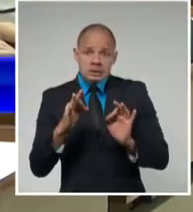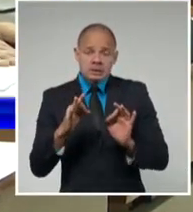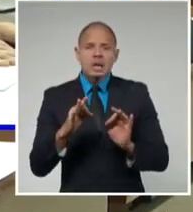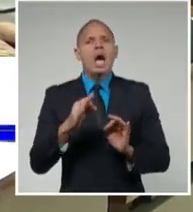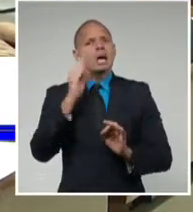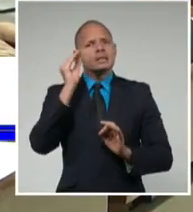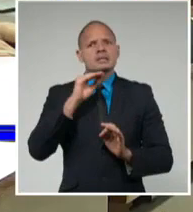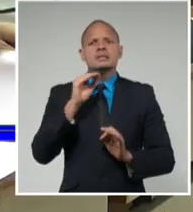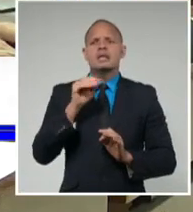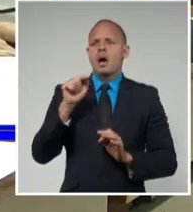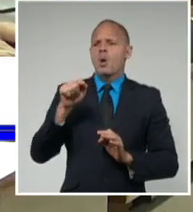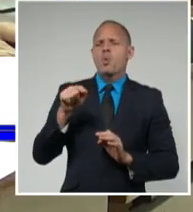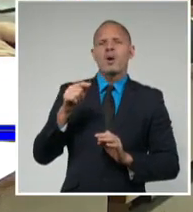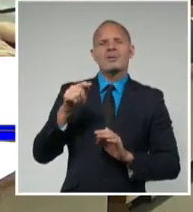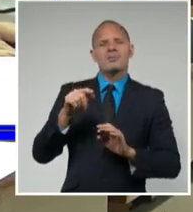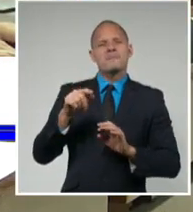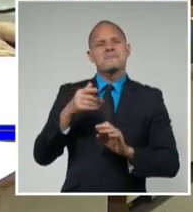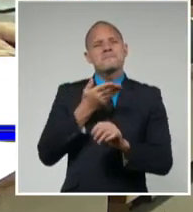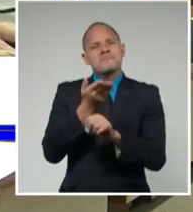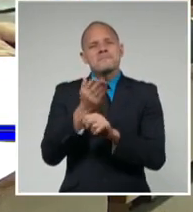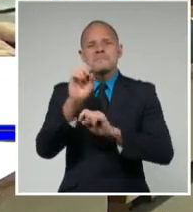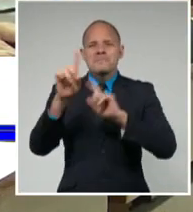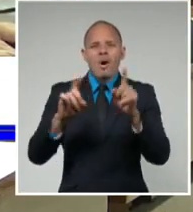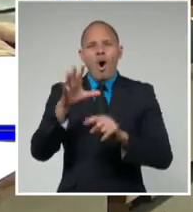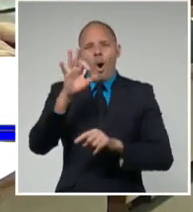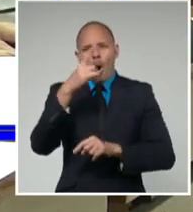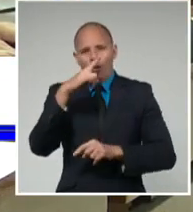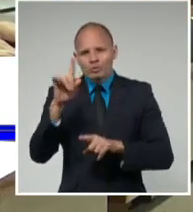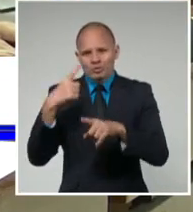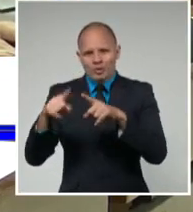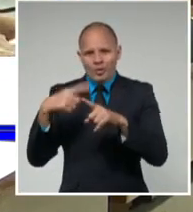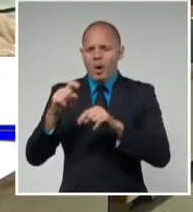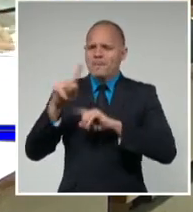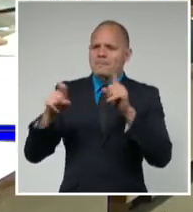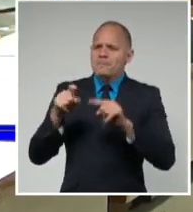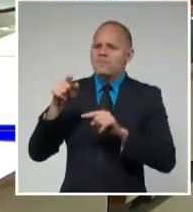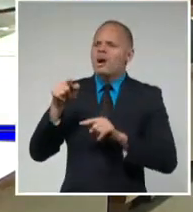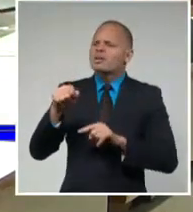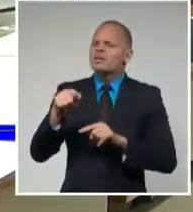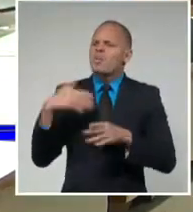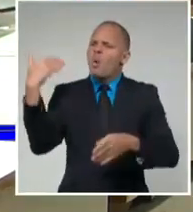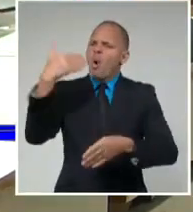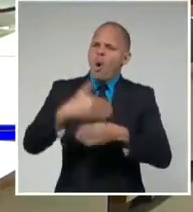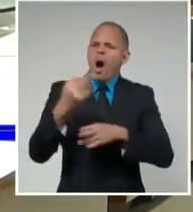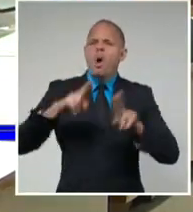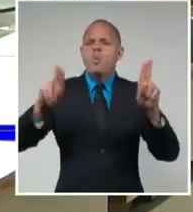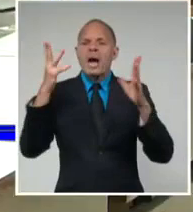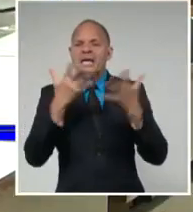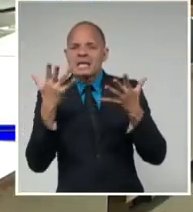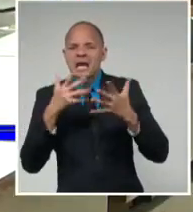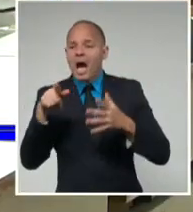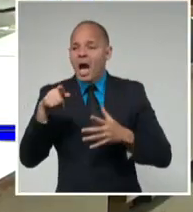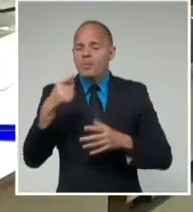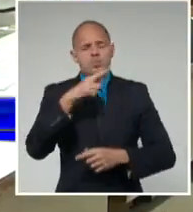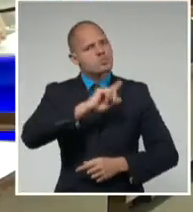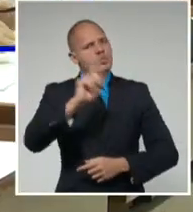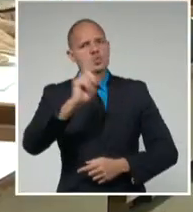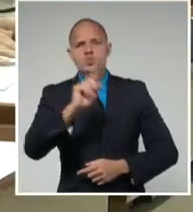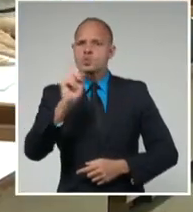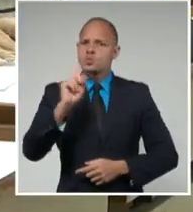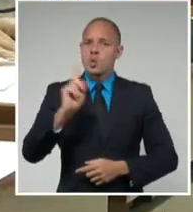Cuba. La República de Cuba reitera su condena a las medidas coercitivas